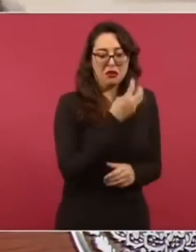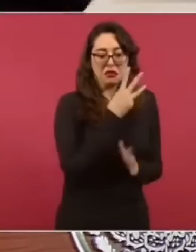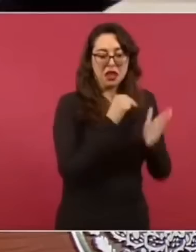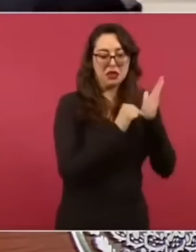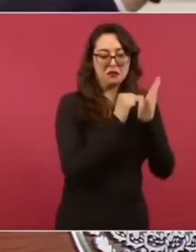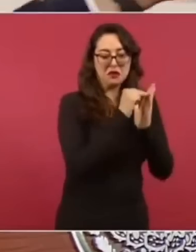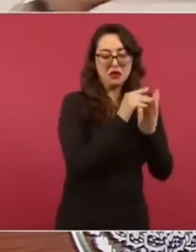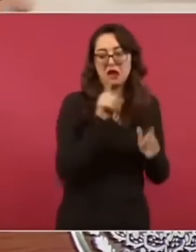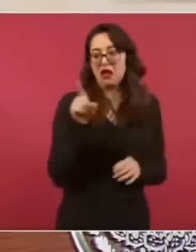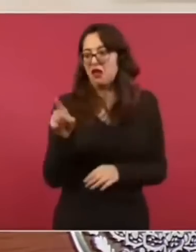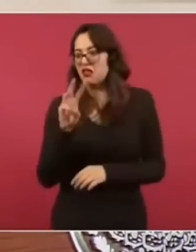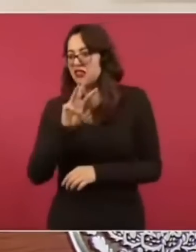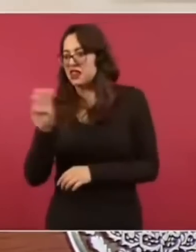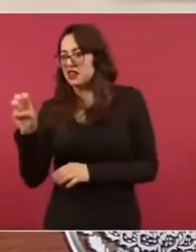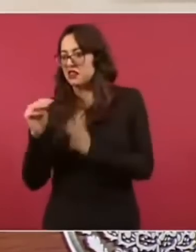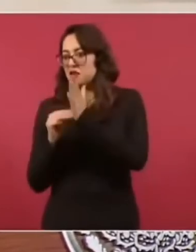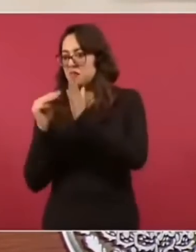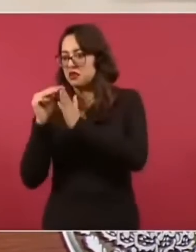¿Quién vio eso?